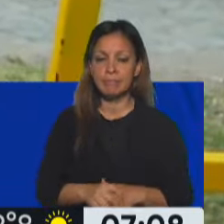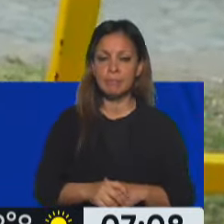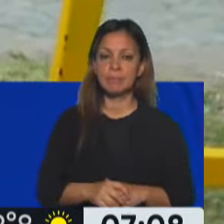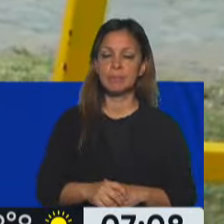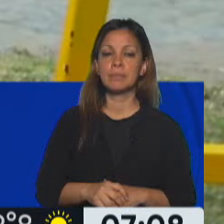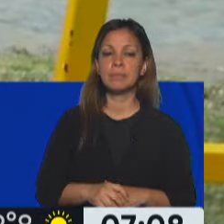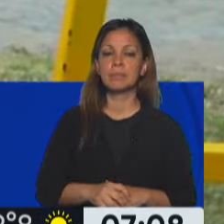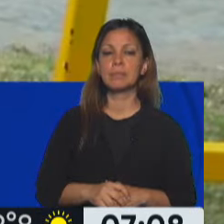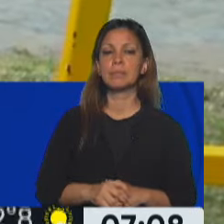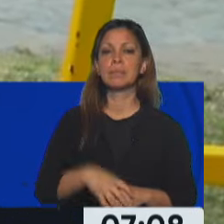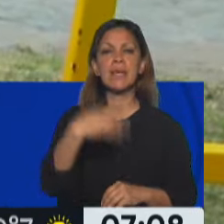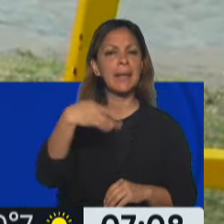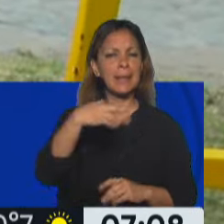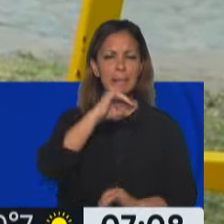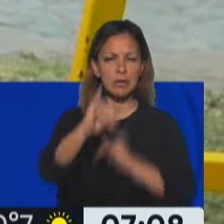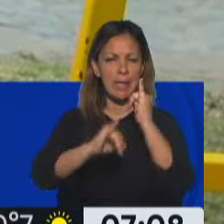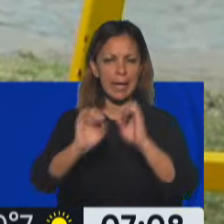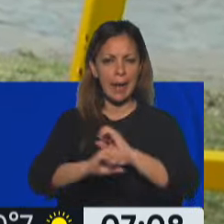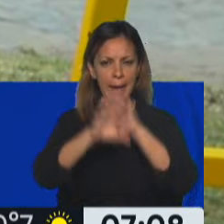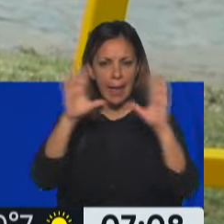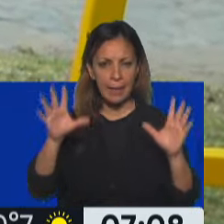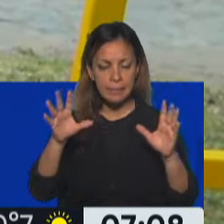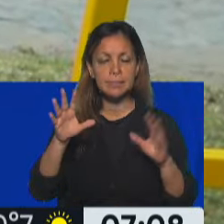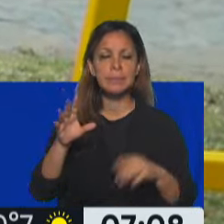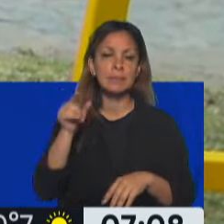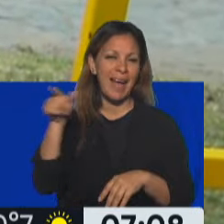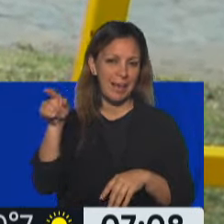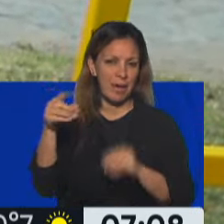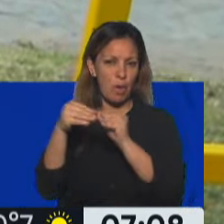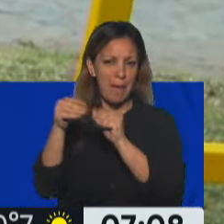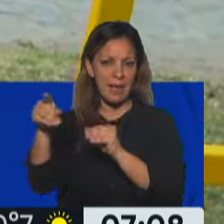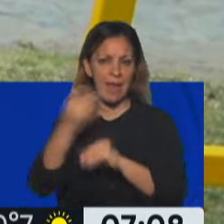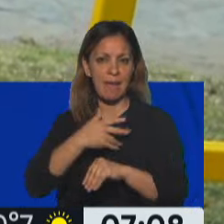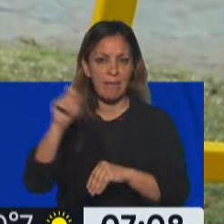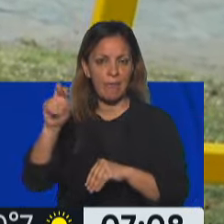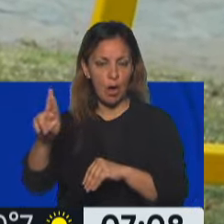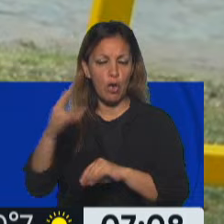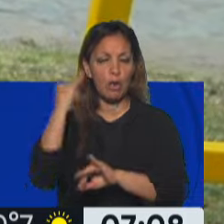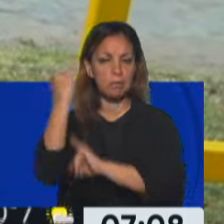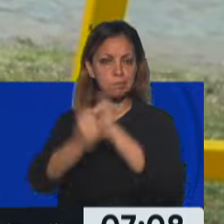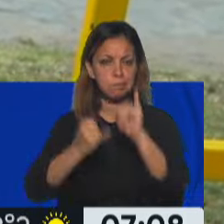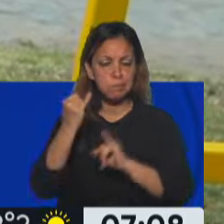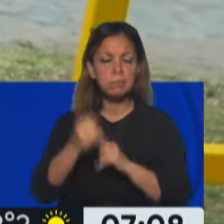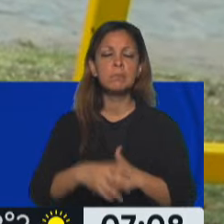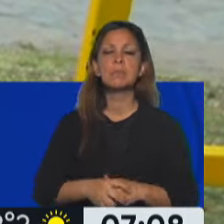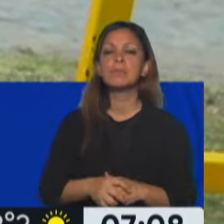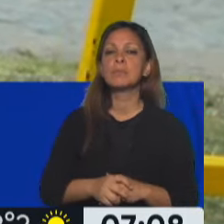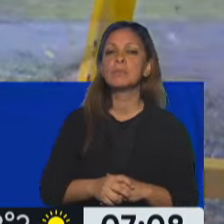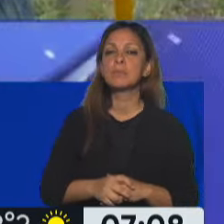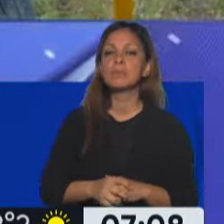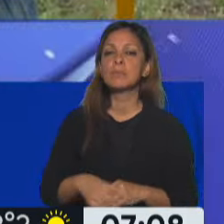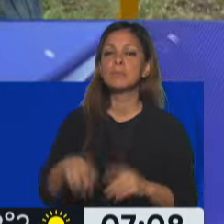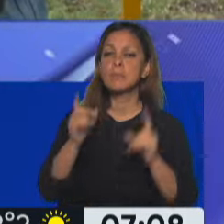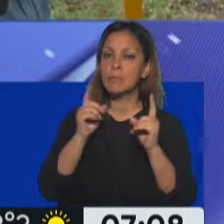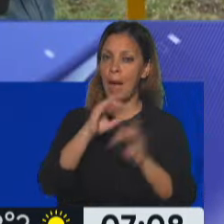Vamos a aclarar, ¿no? Ahí lo decía muy, pero muy claramente, explicándonos Florencia, que son dos las mujeres